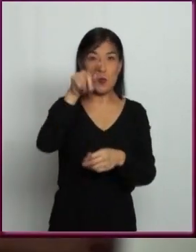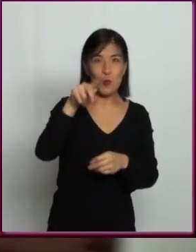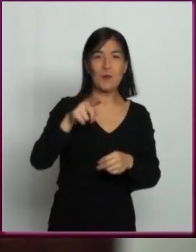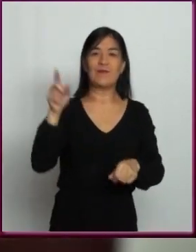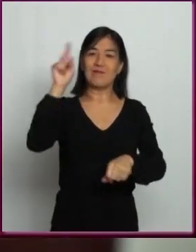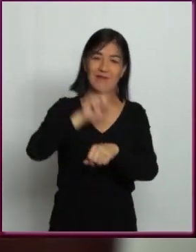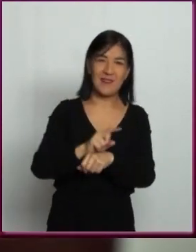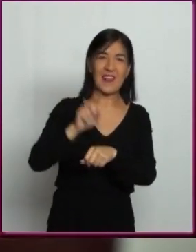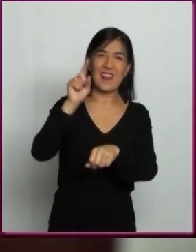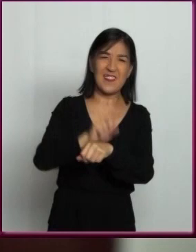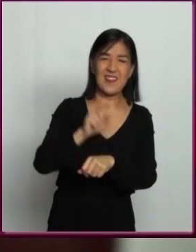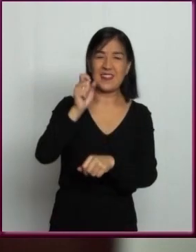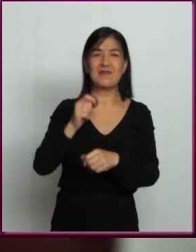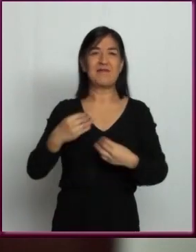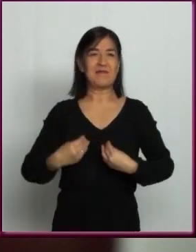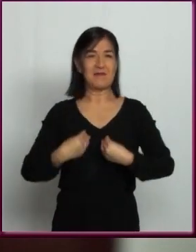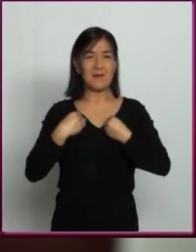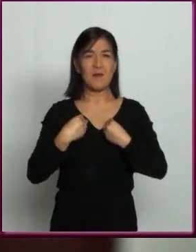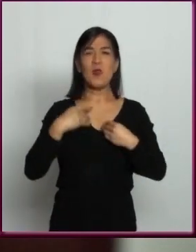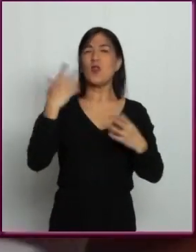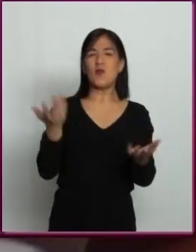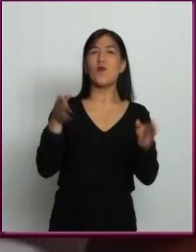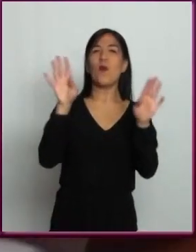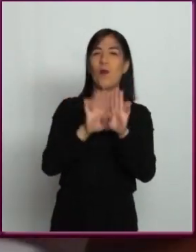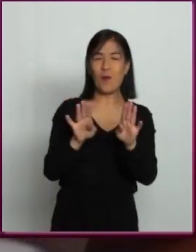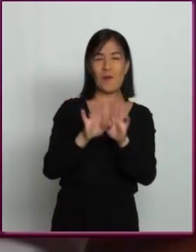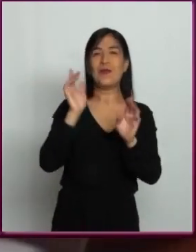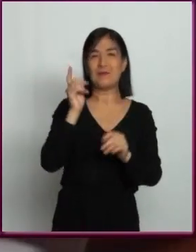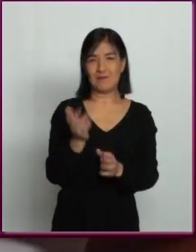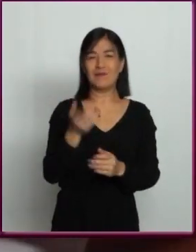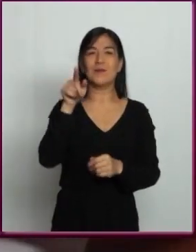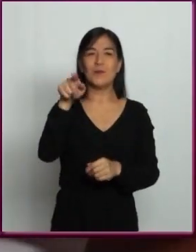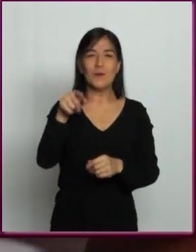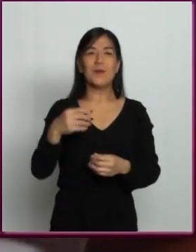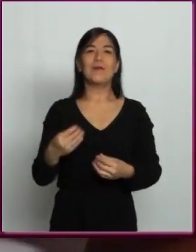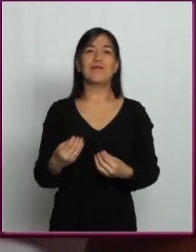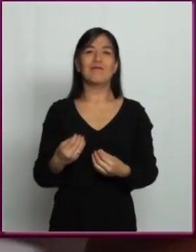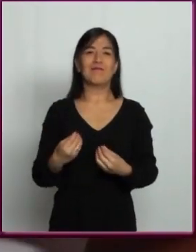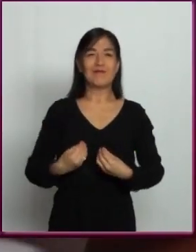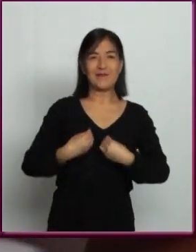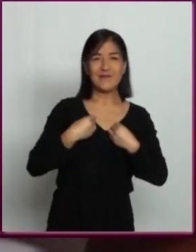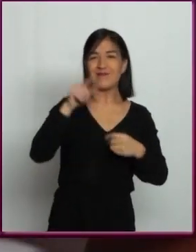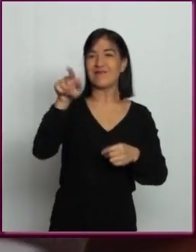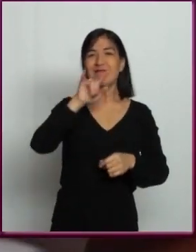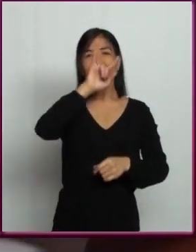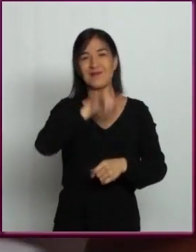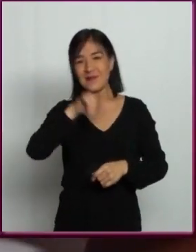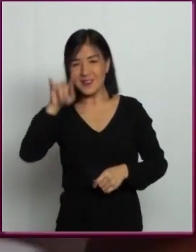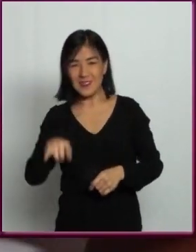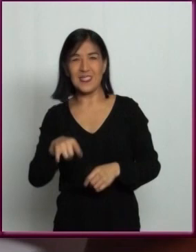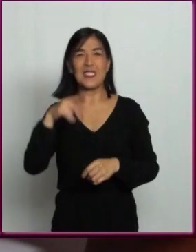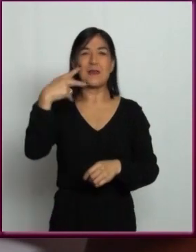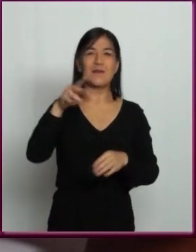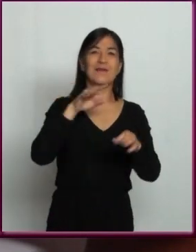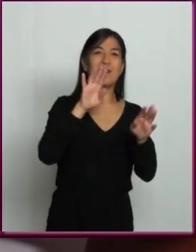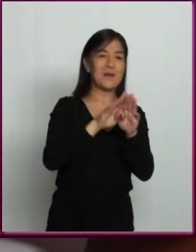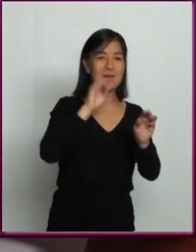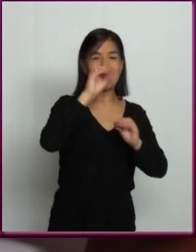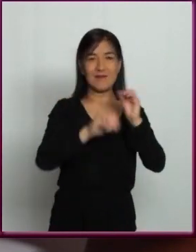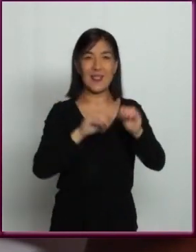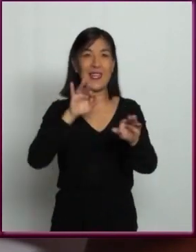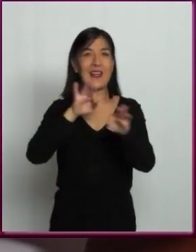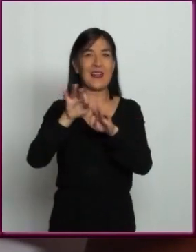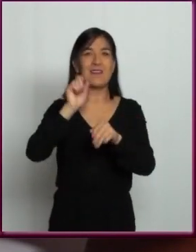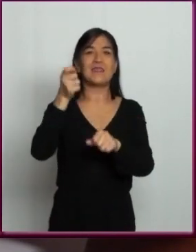día, o más bien cómo es que en tu día a día, con esto de la colección o en tu trabajo diario, cómo es que